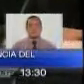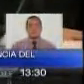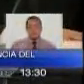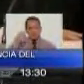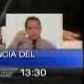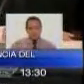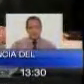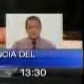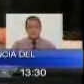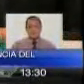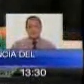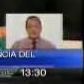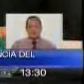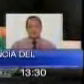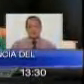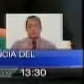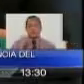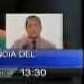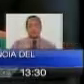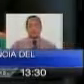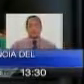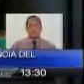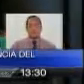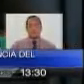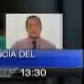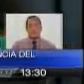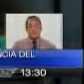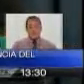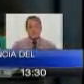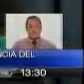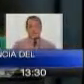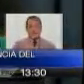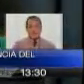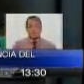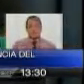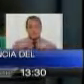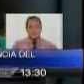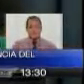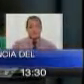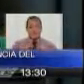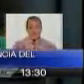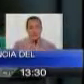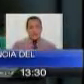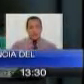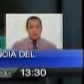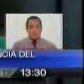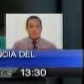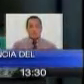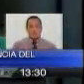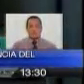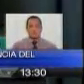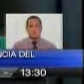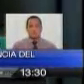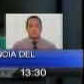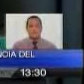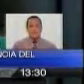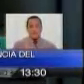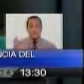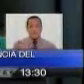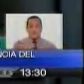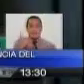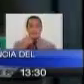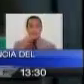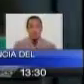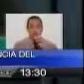Considero como ministro de Justicia y Derechos Humanos que no solo es legal, porque efectivamente la ley lo ampara. La ley orgánica, la